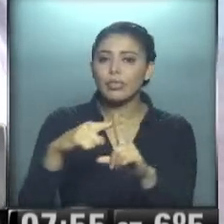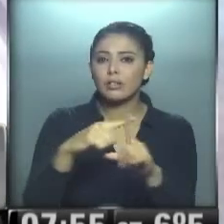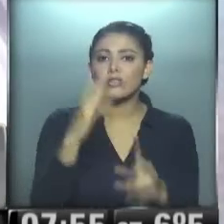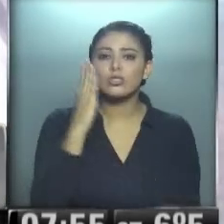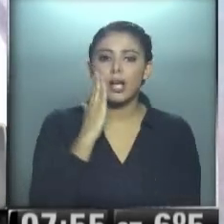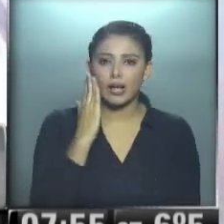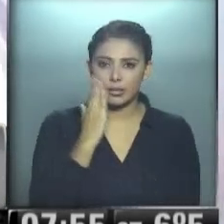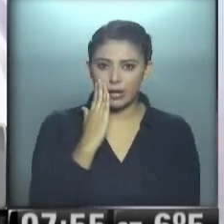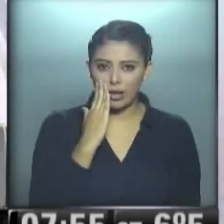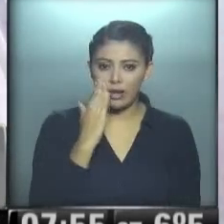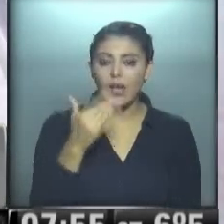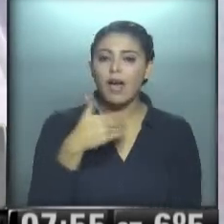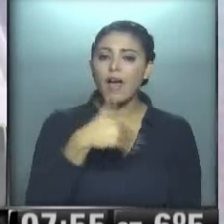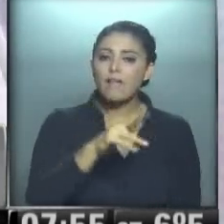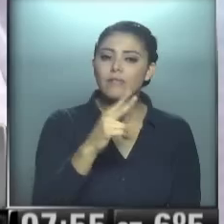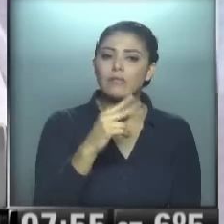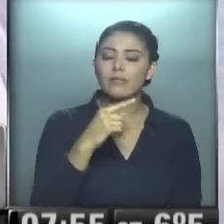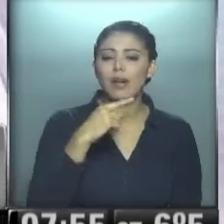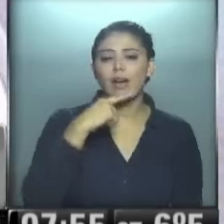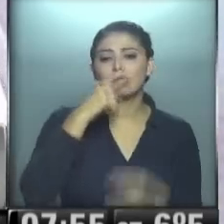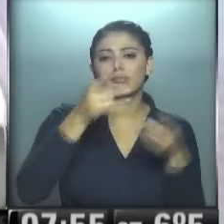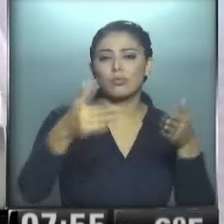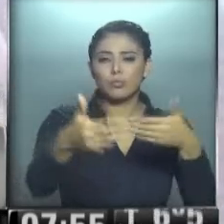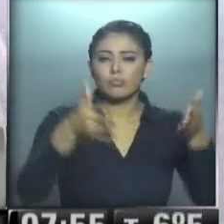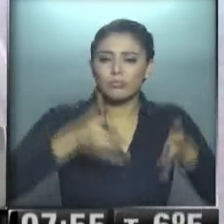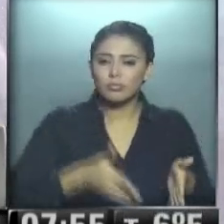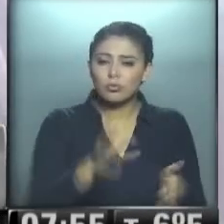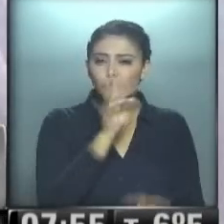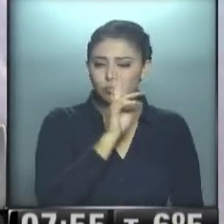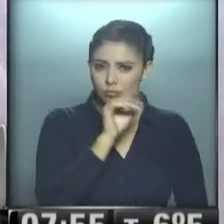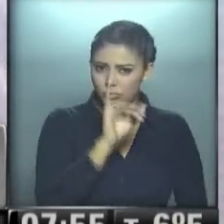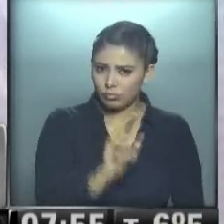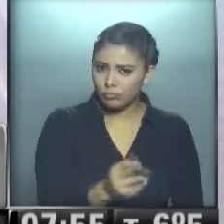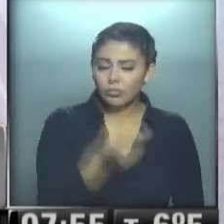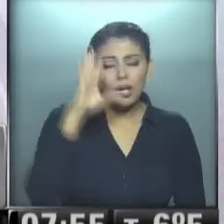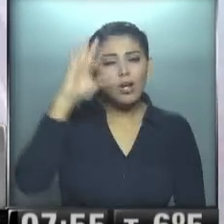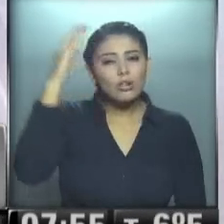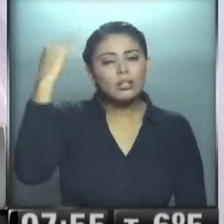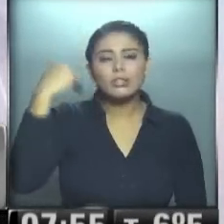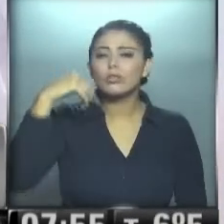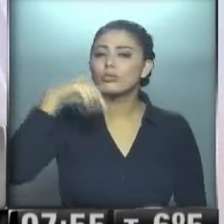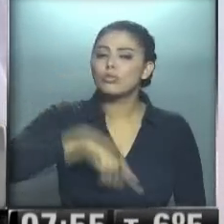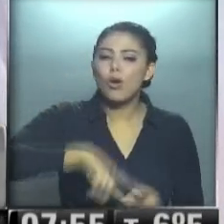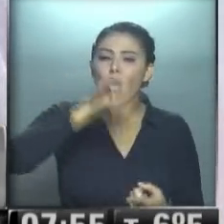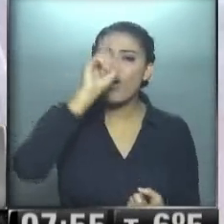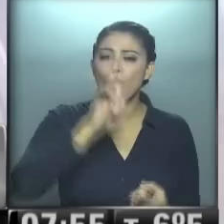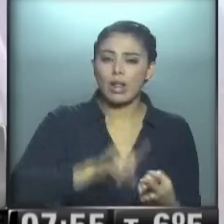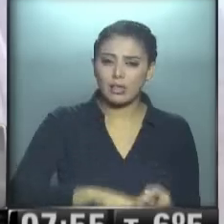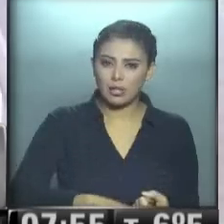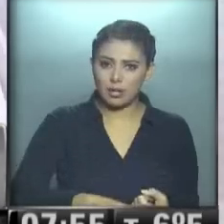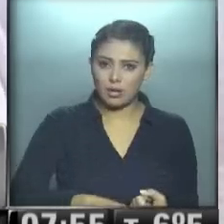la Chacarita van a ser despedidos los restos de María Soledad. Pero durante toda la jornada,